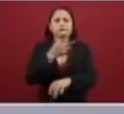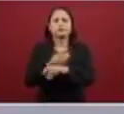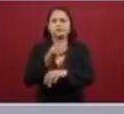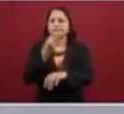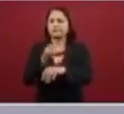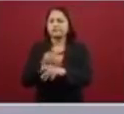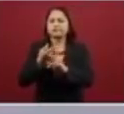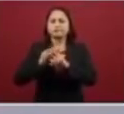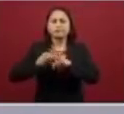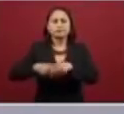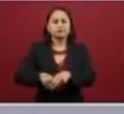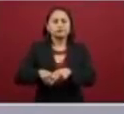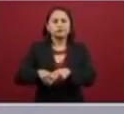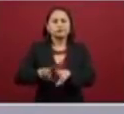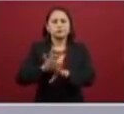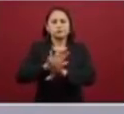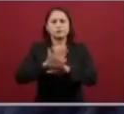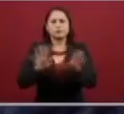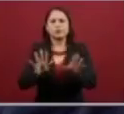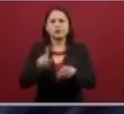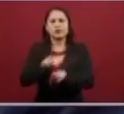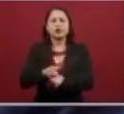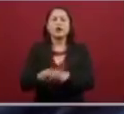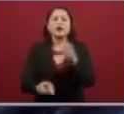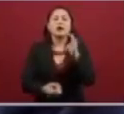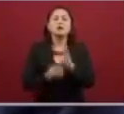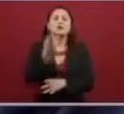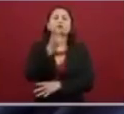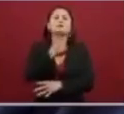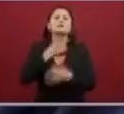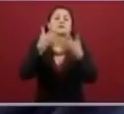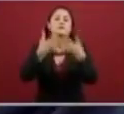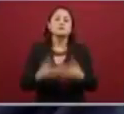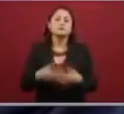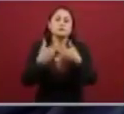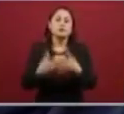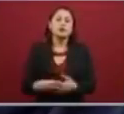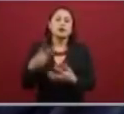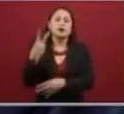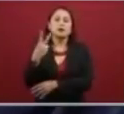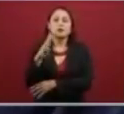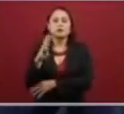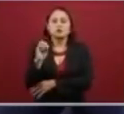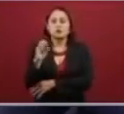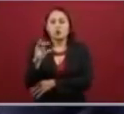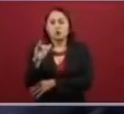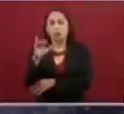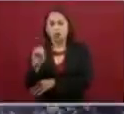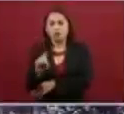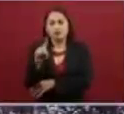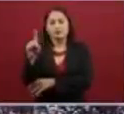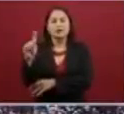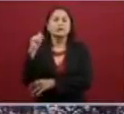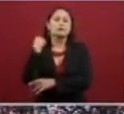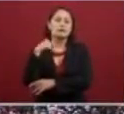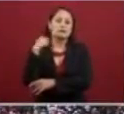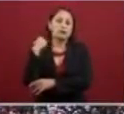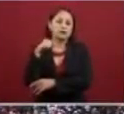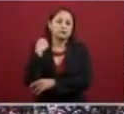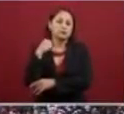construcción de la nueva refinería de Dos Bocas en Paraíso, Tabasco.